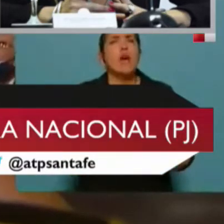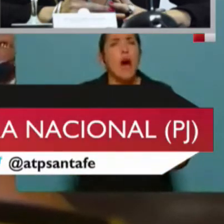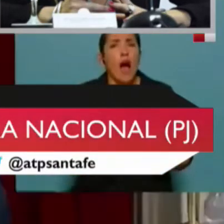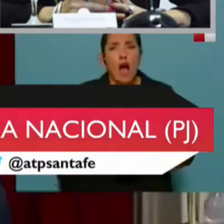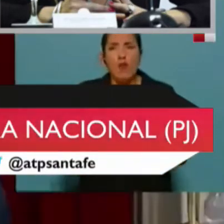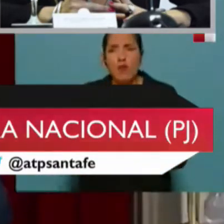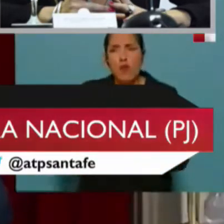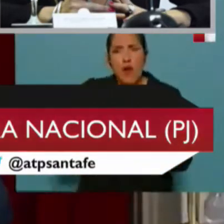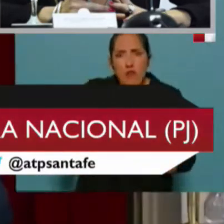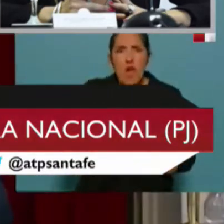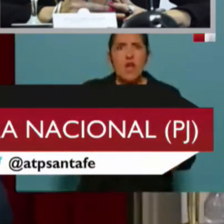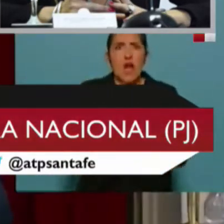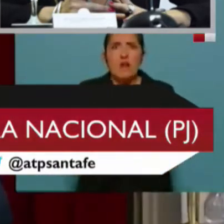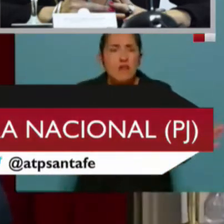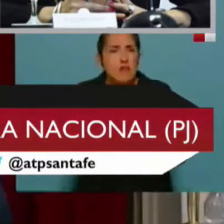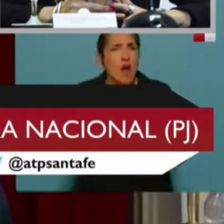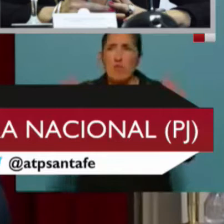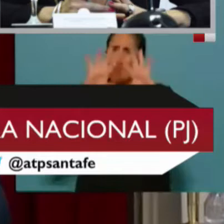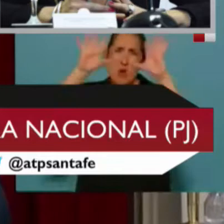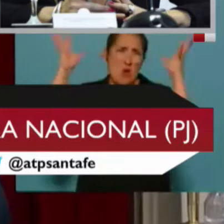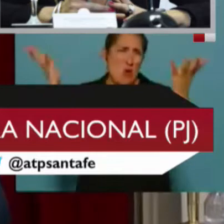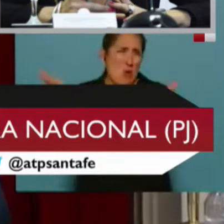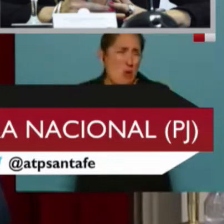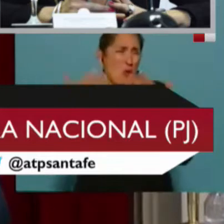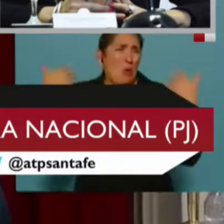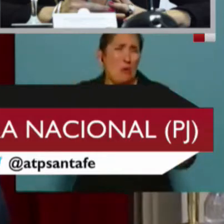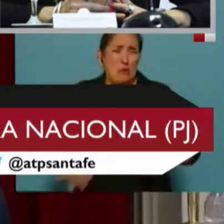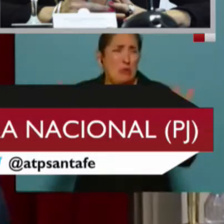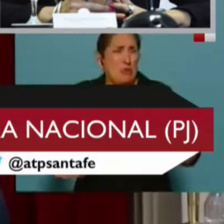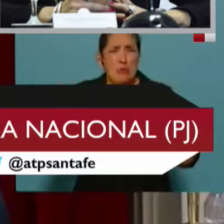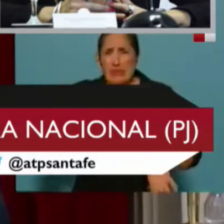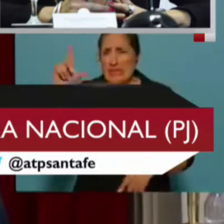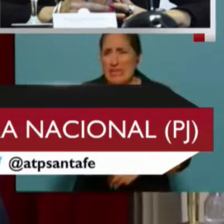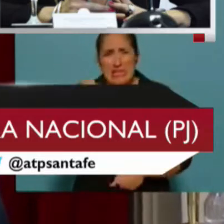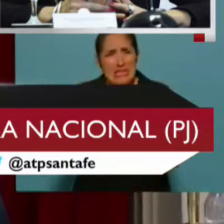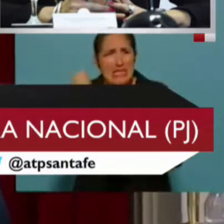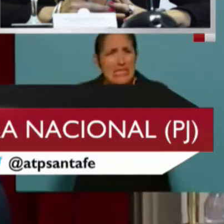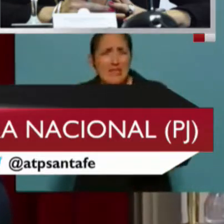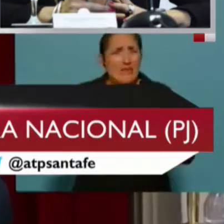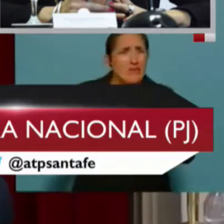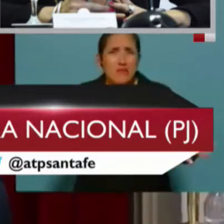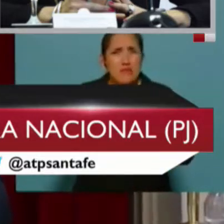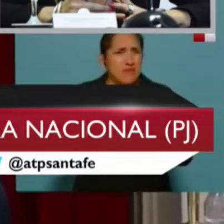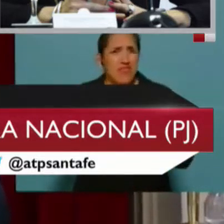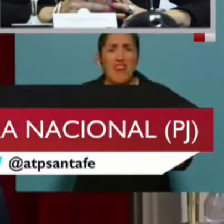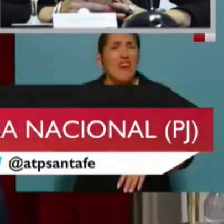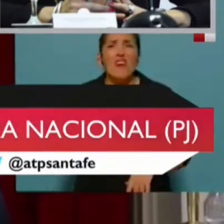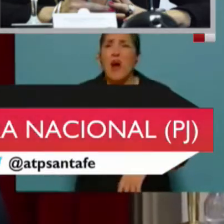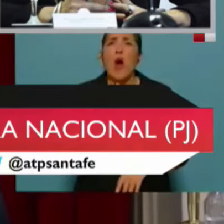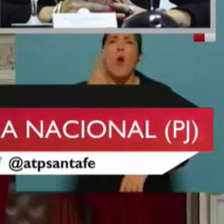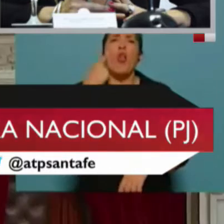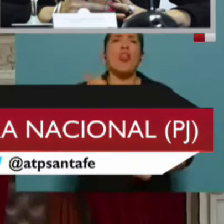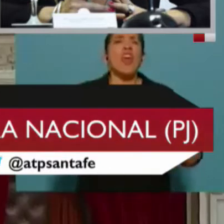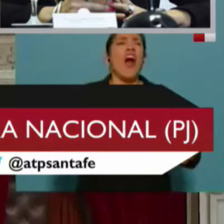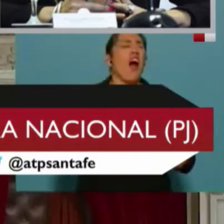sido otorgado a espaldas del Congreso Nacional. En segundo lugar, me parece que este planteo que hizo